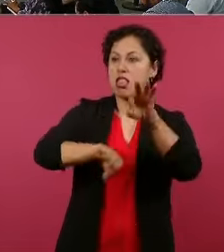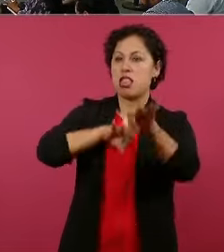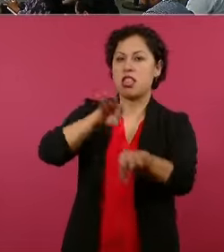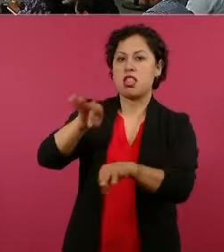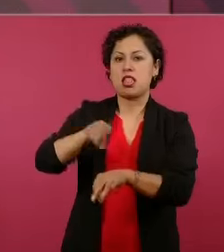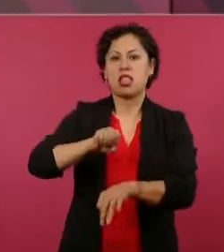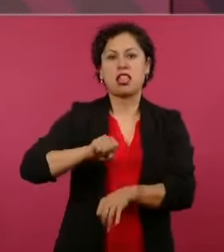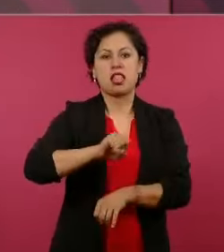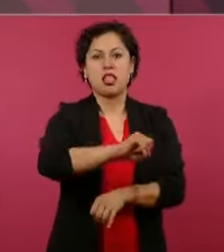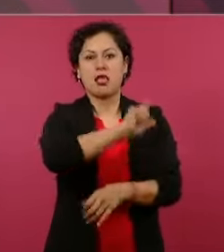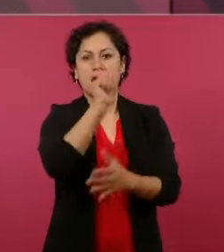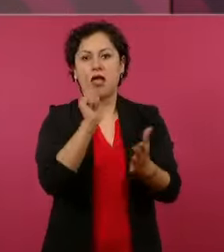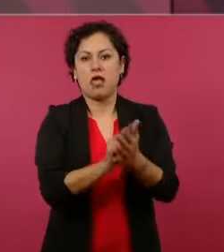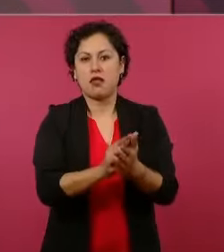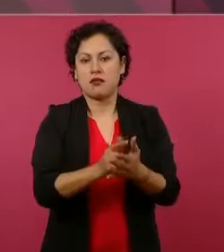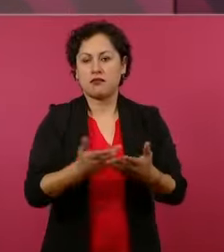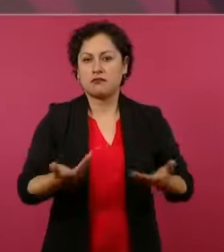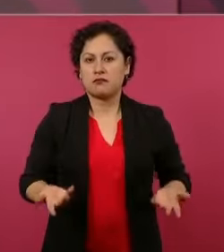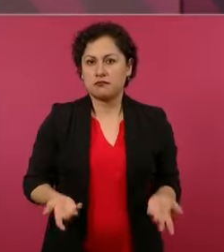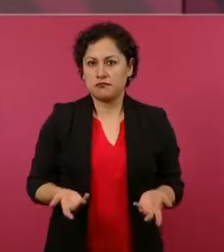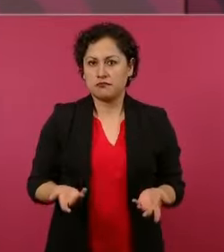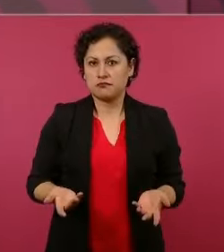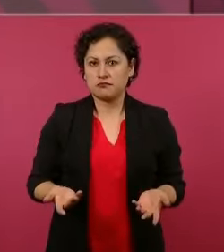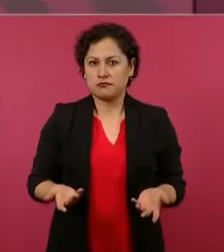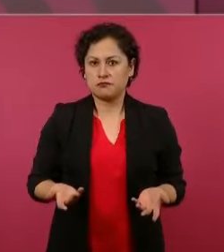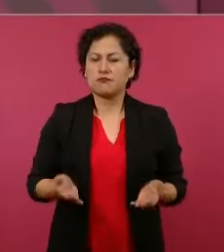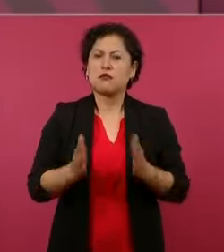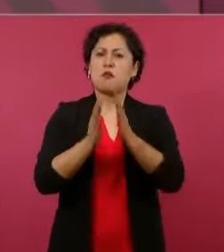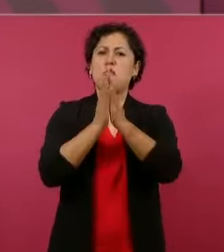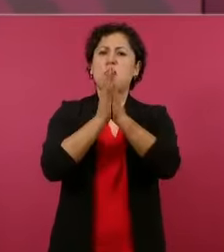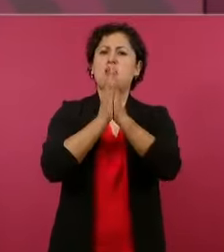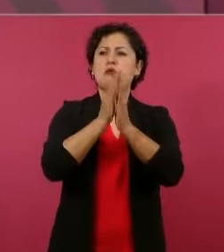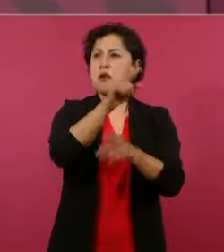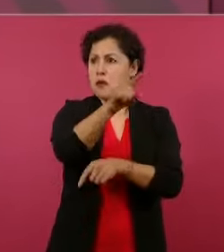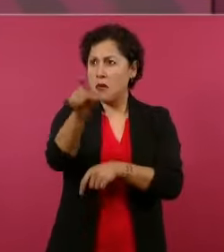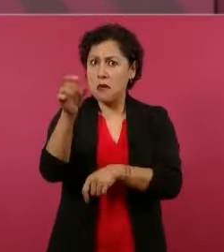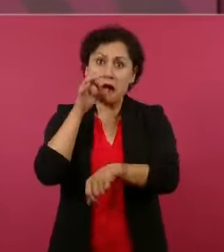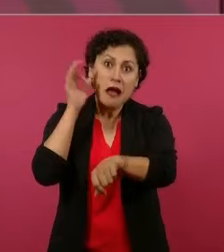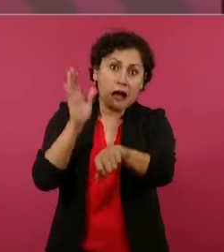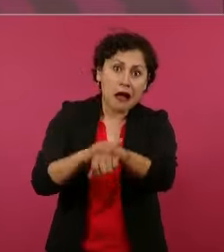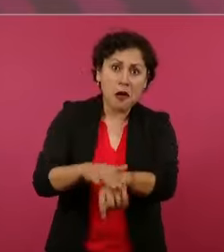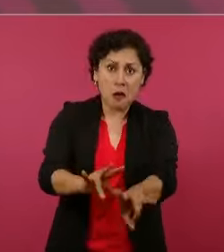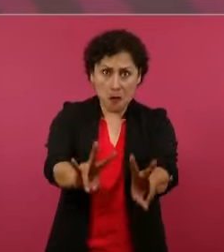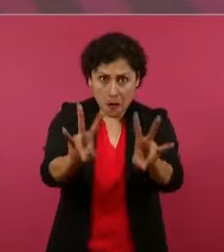energética entonces Ojo mucho